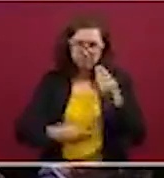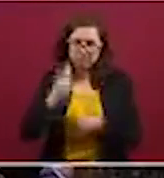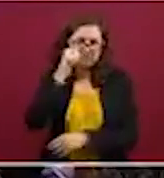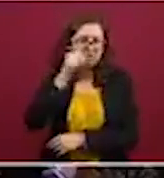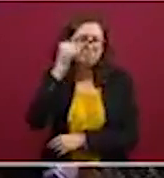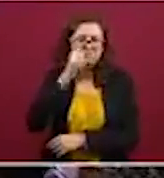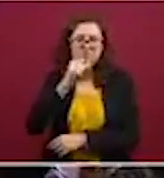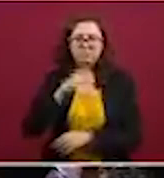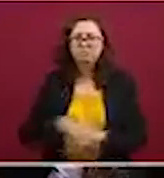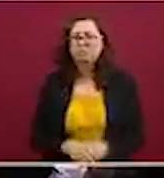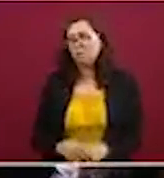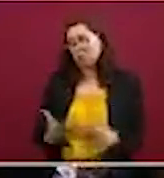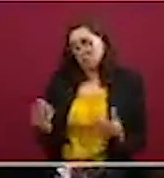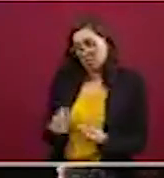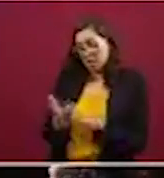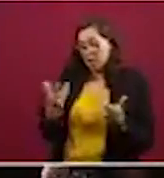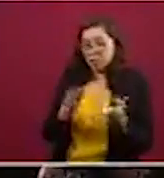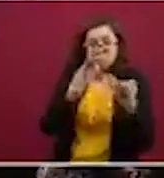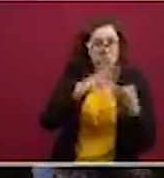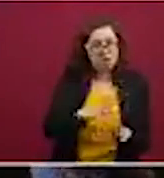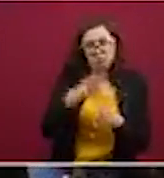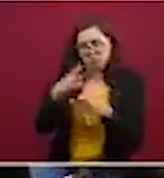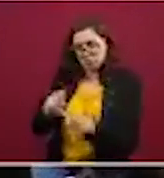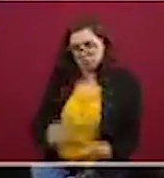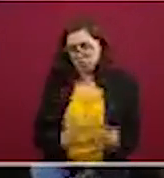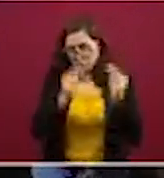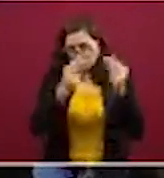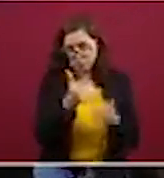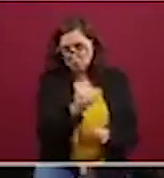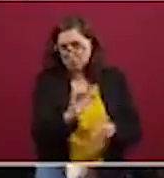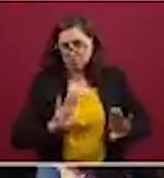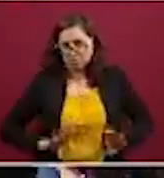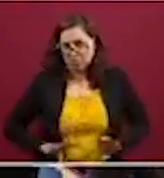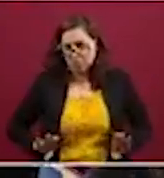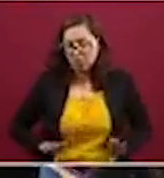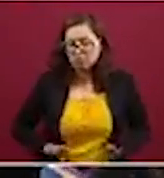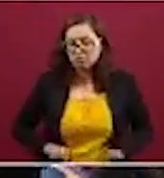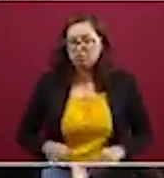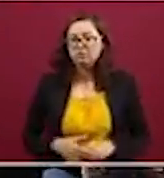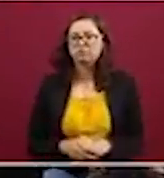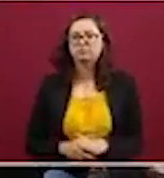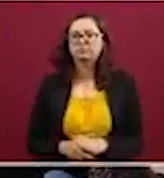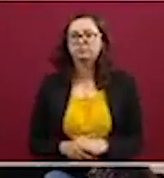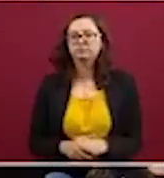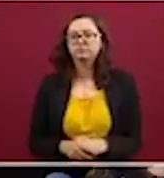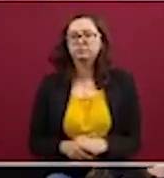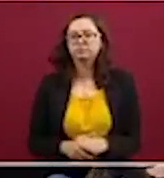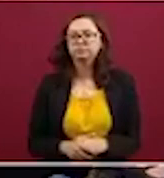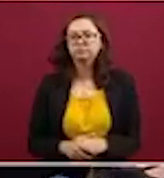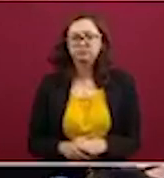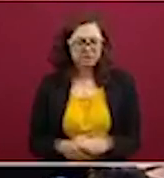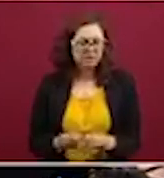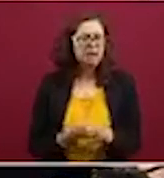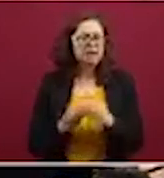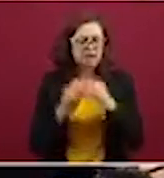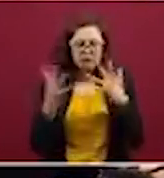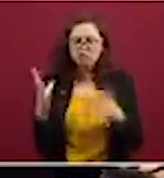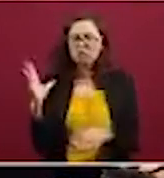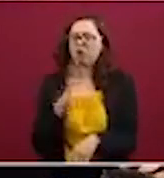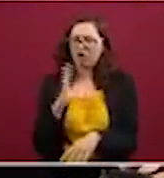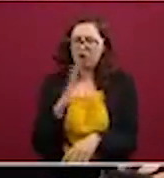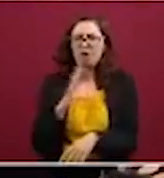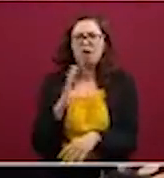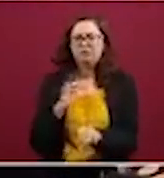todos los barcos son barcos verdad este hay tasas de interés y